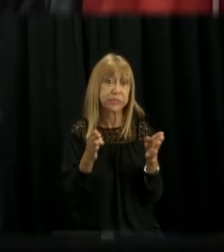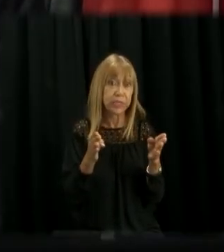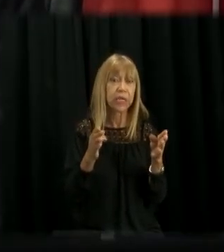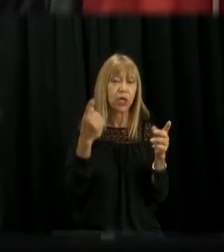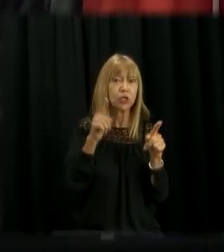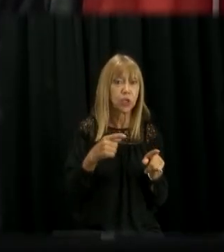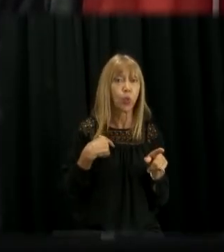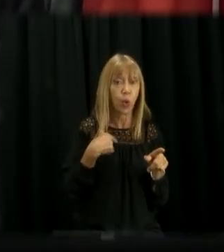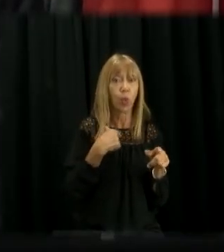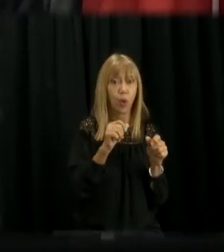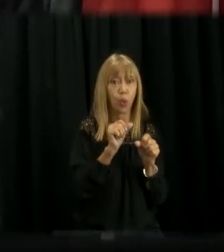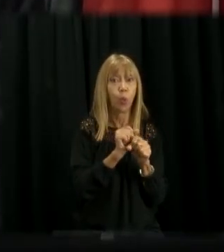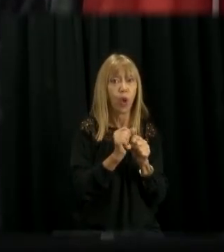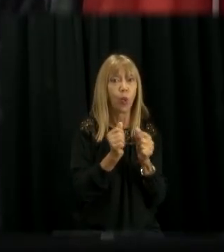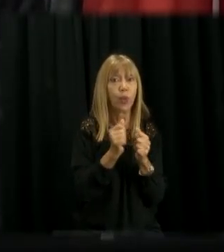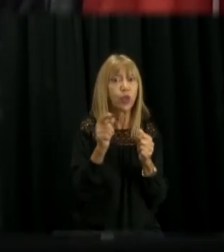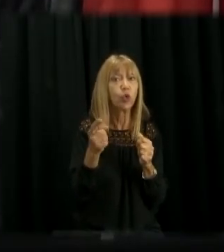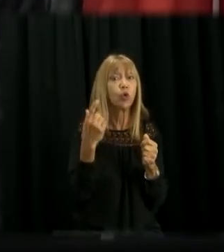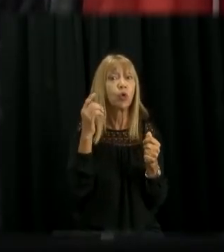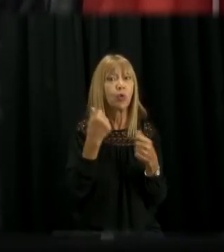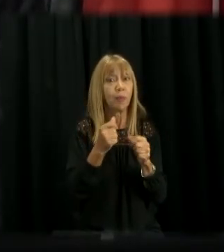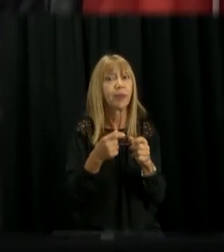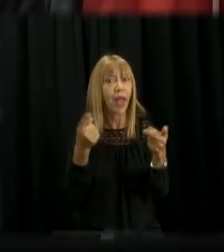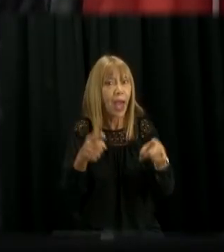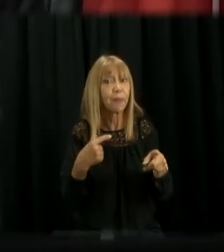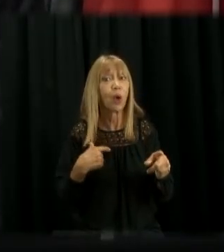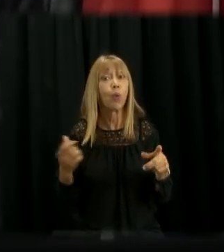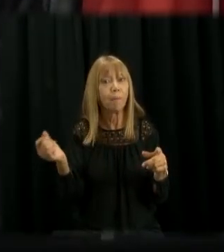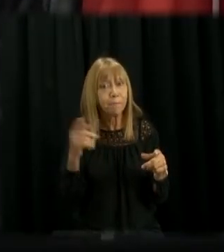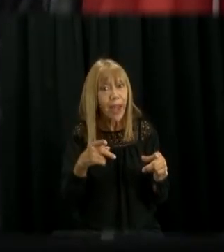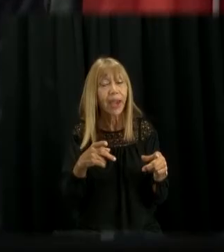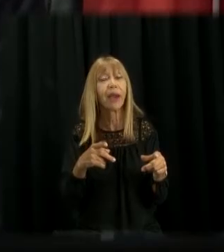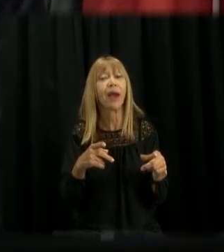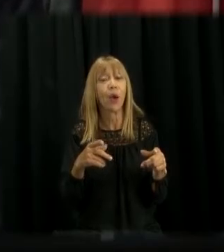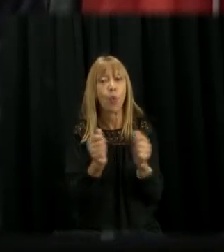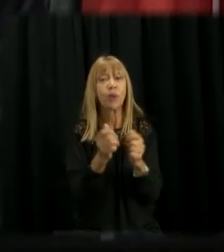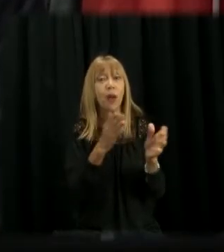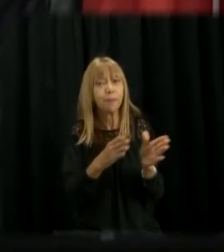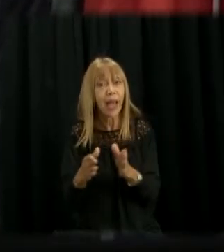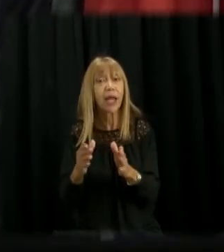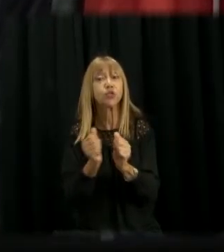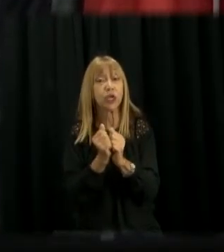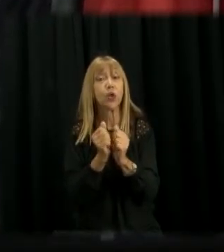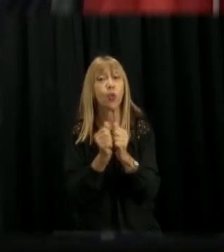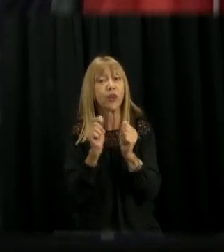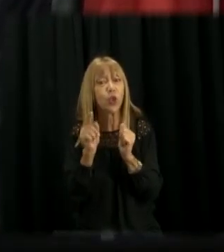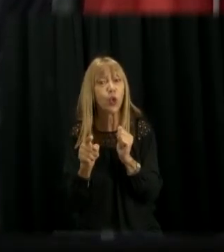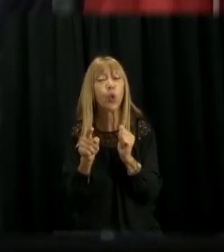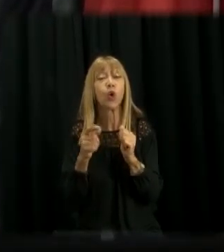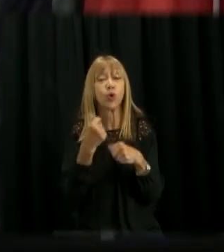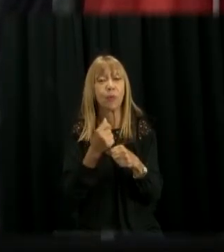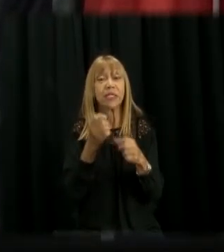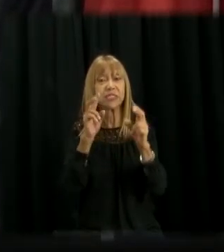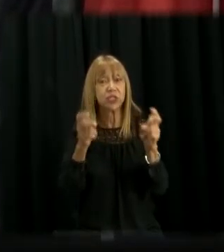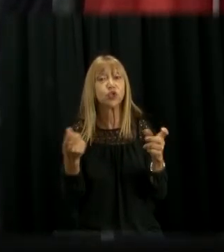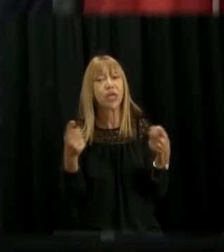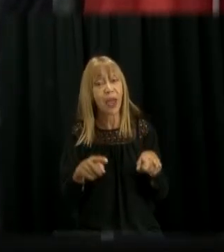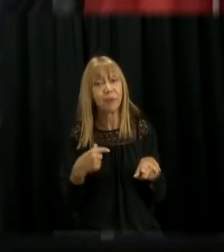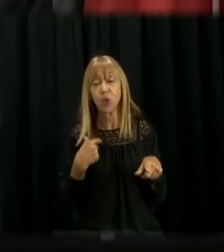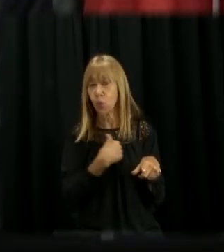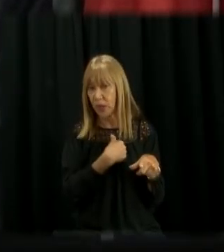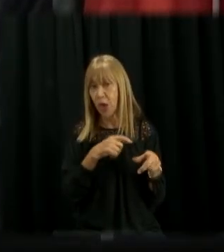Creo que ese es el consenso general. Vamos a trabajar con ustedes para hacer que eso ocurra y vamos a volver con un plan junto con ustedes para